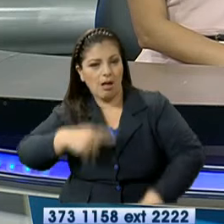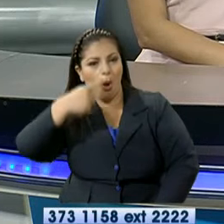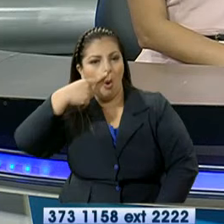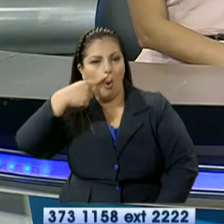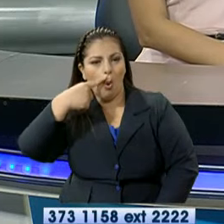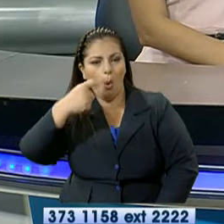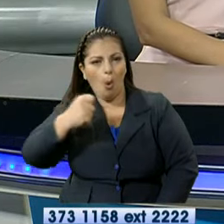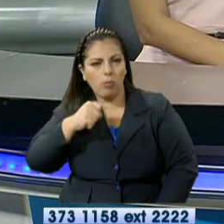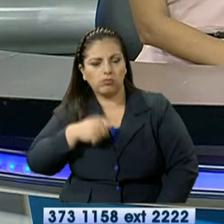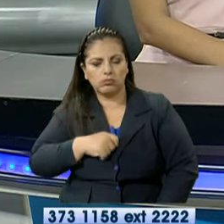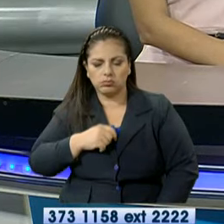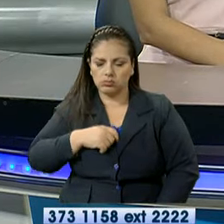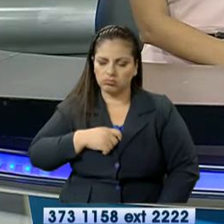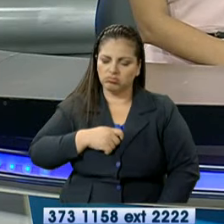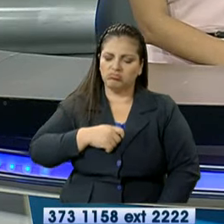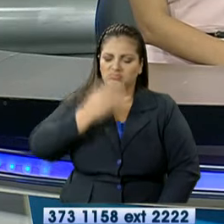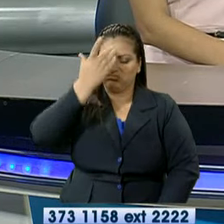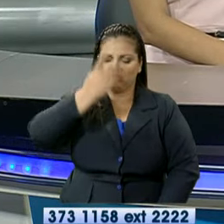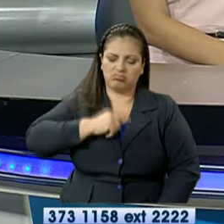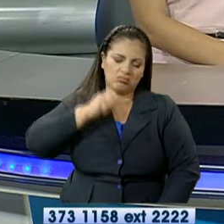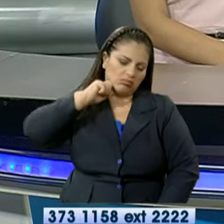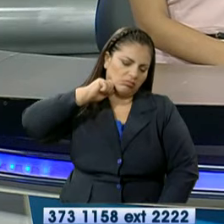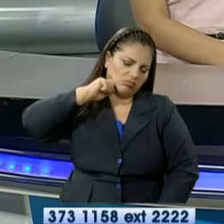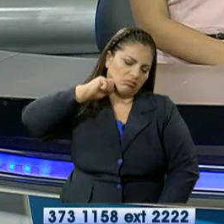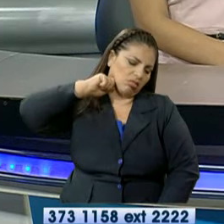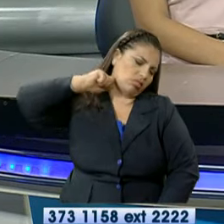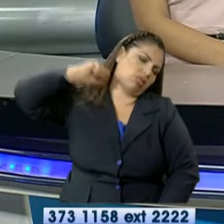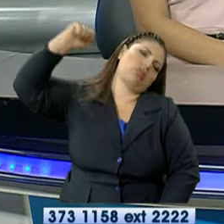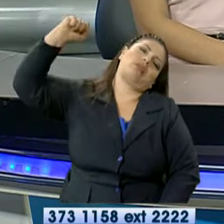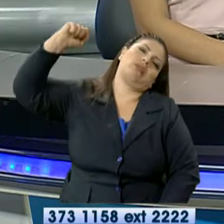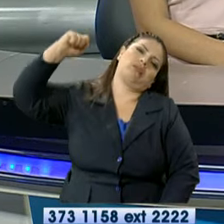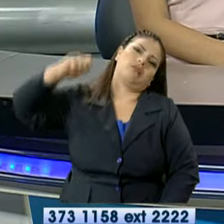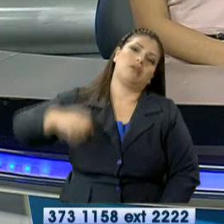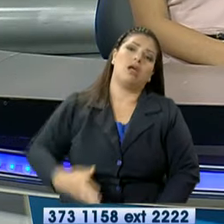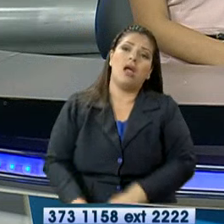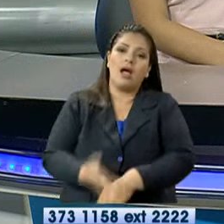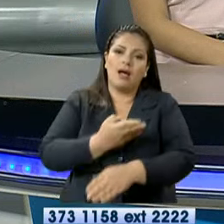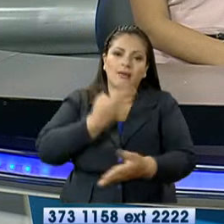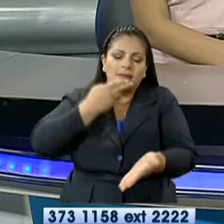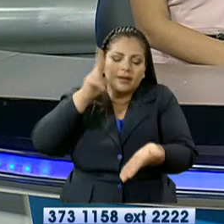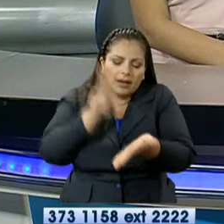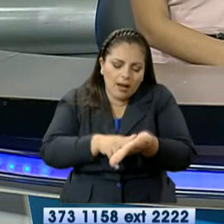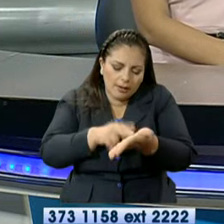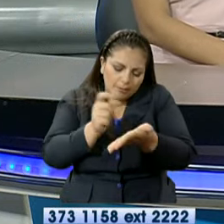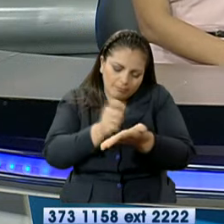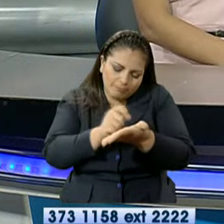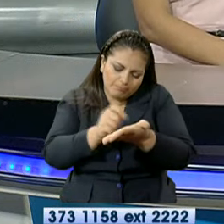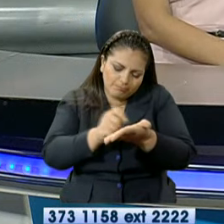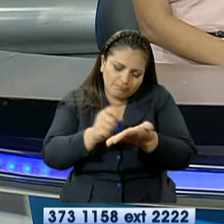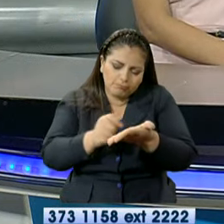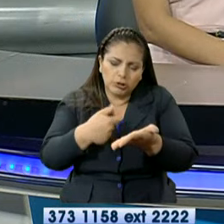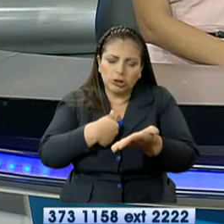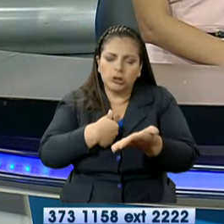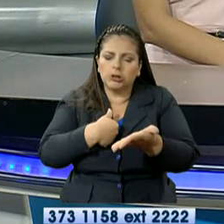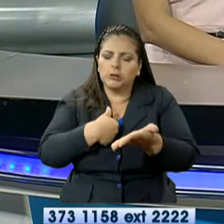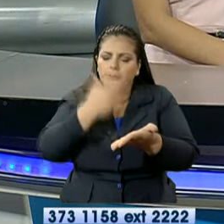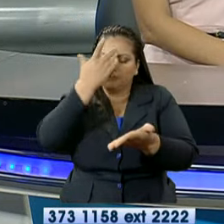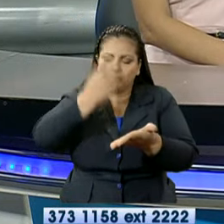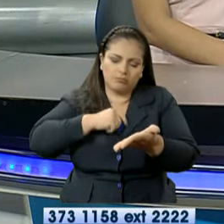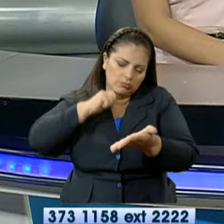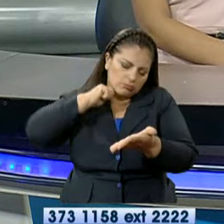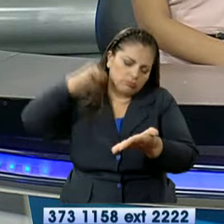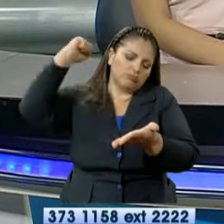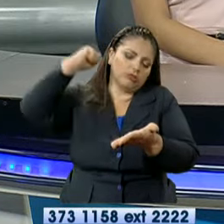por una profunda depresión. Además, dejó una carta donde explicaba la causa de su deceso. Una pena de amor.